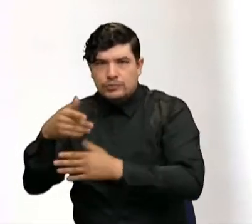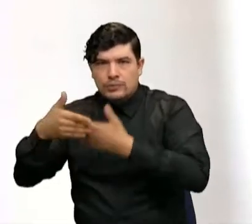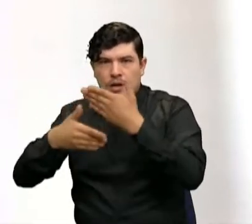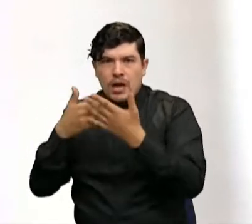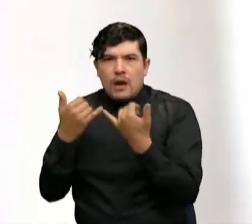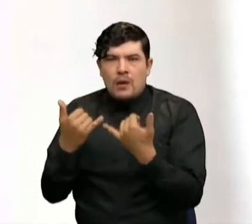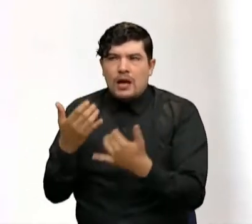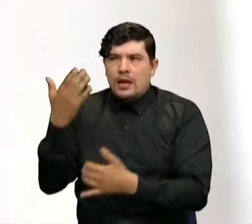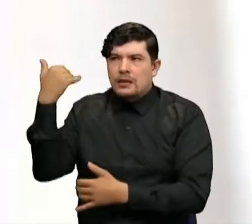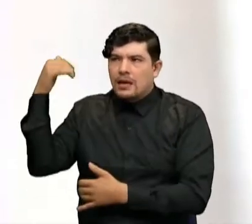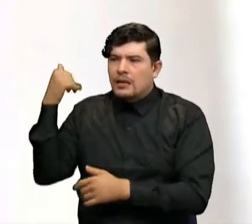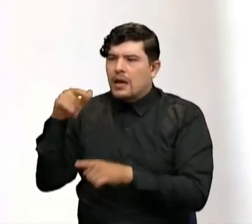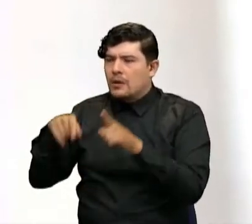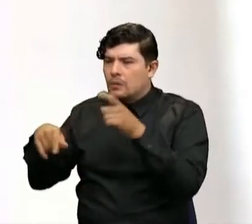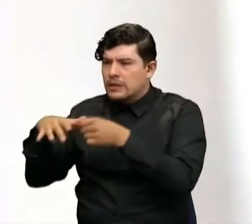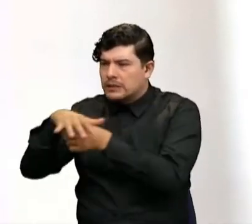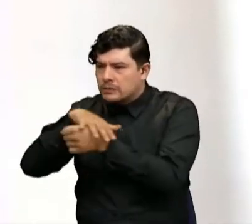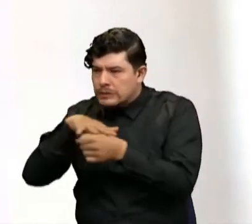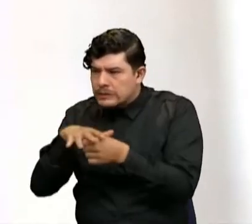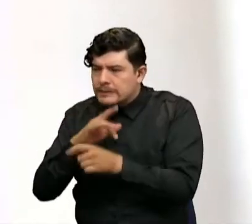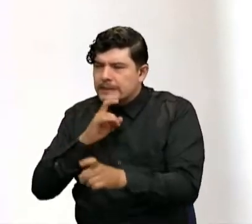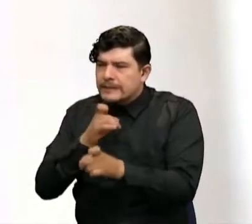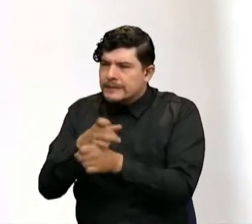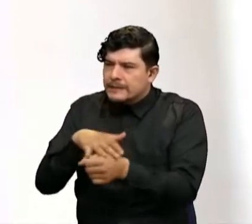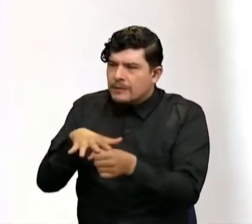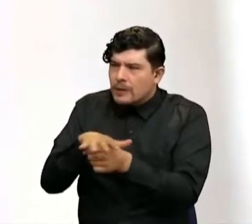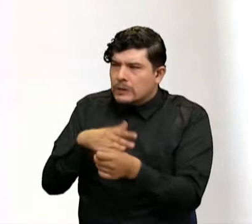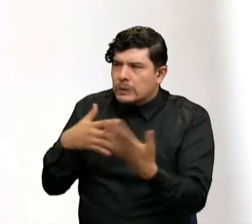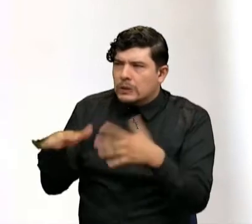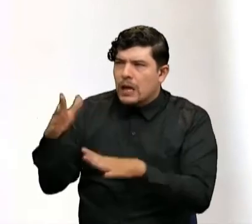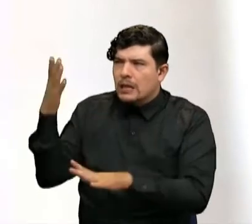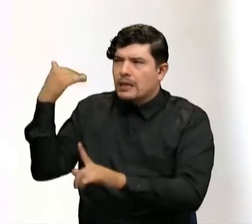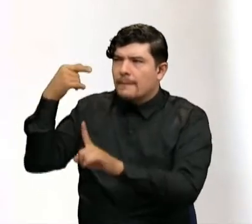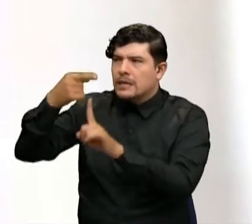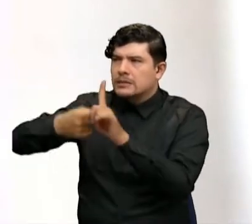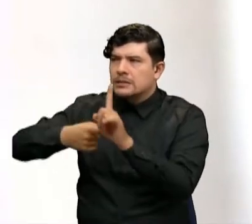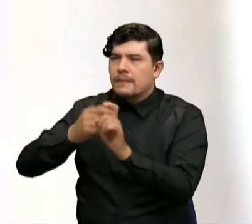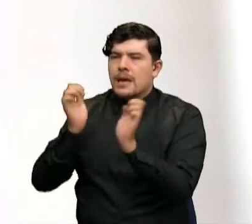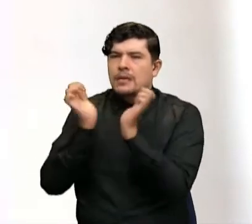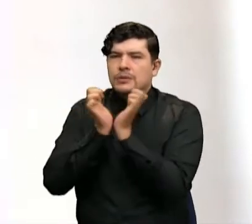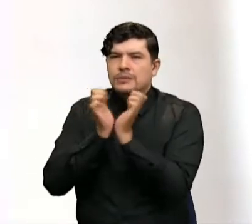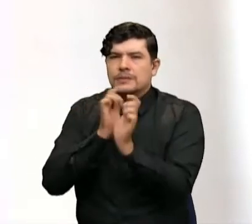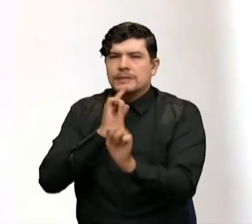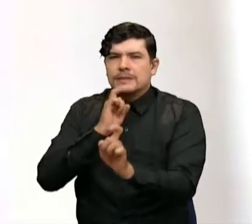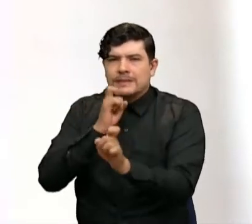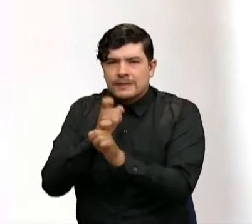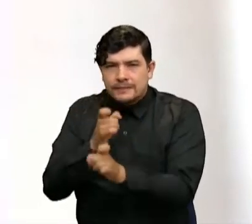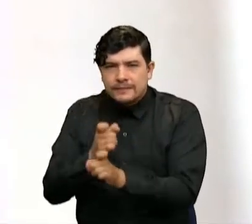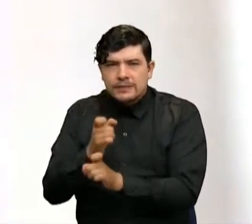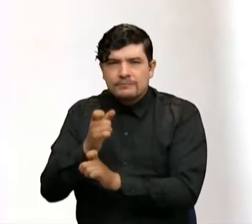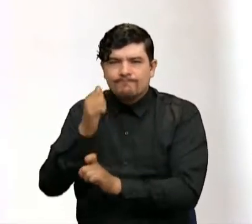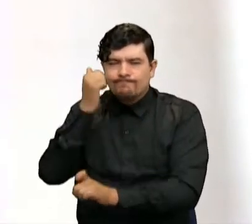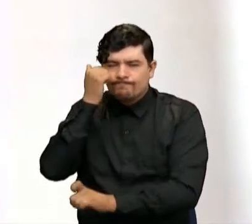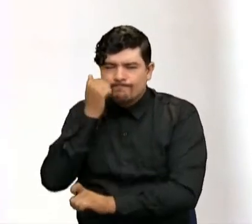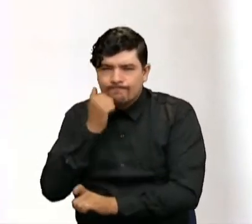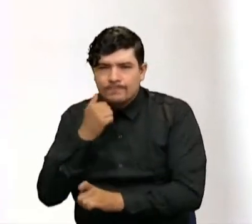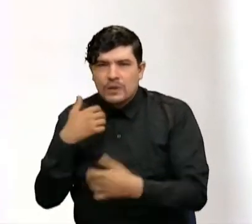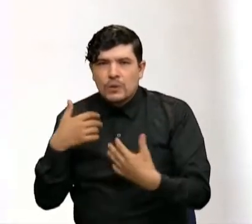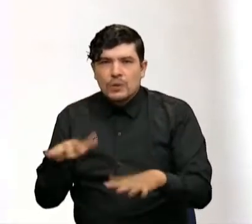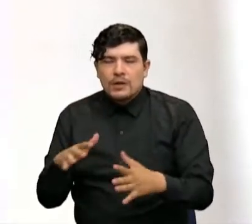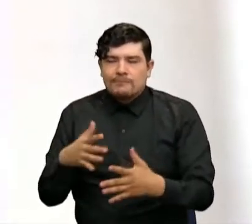nos generaron un esquema complejo, un mes de mayo muy triste en número de casos, un pico adicional